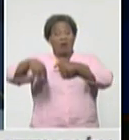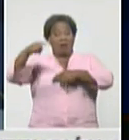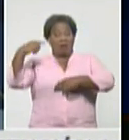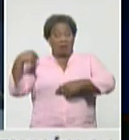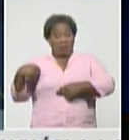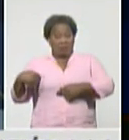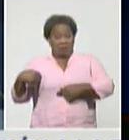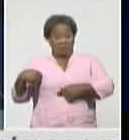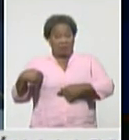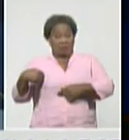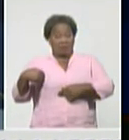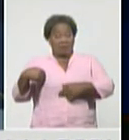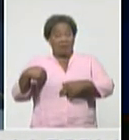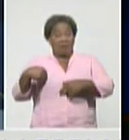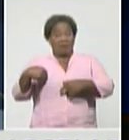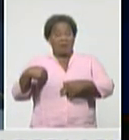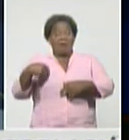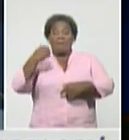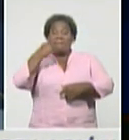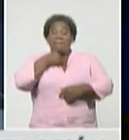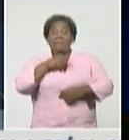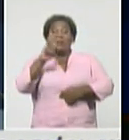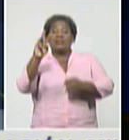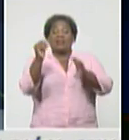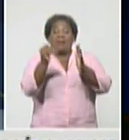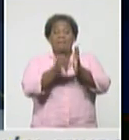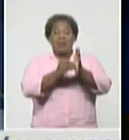de más de 3.000 muestras procesadas,